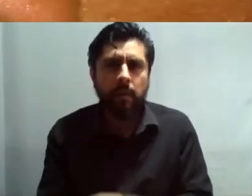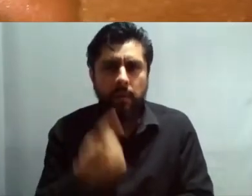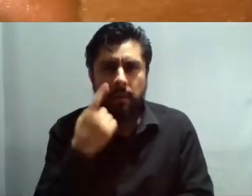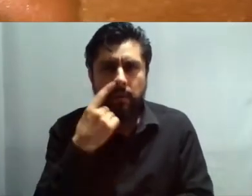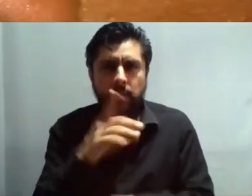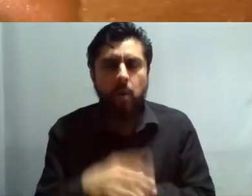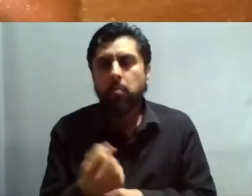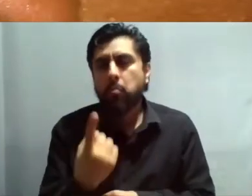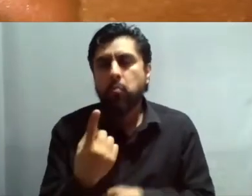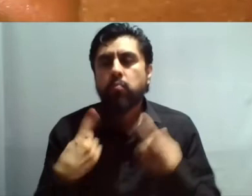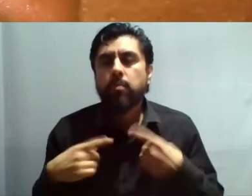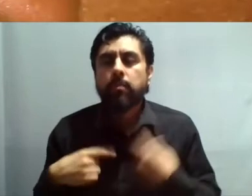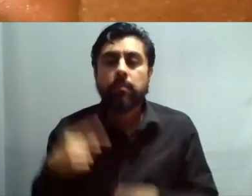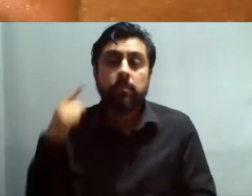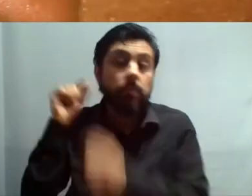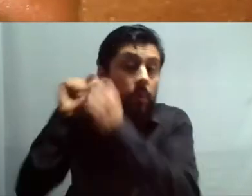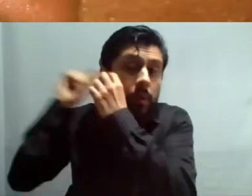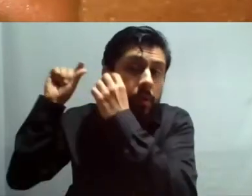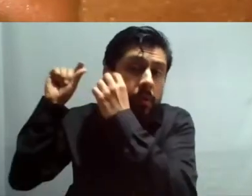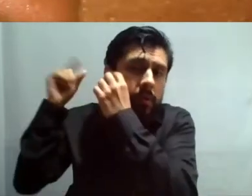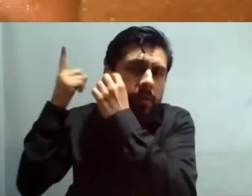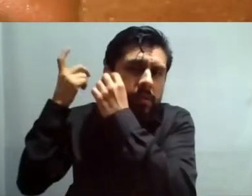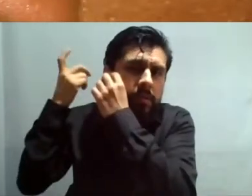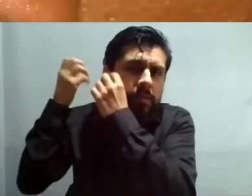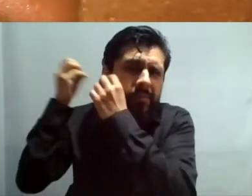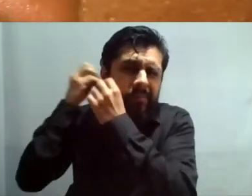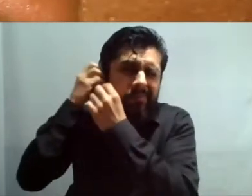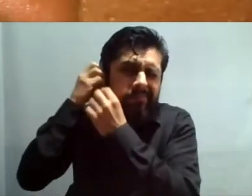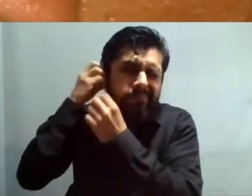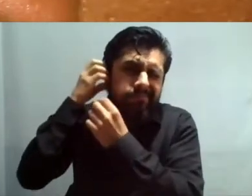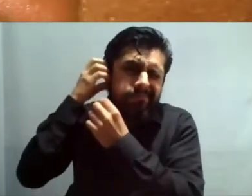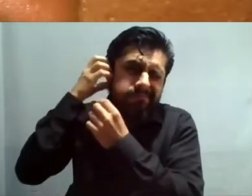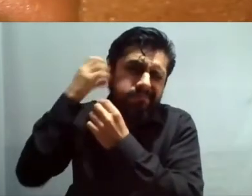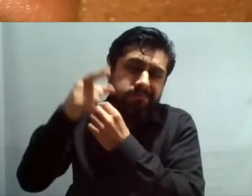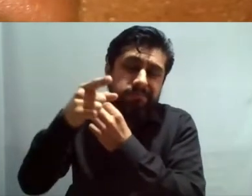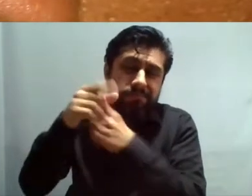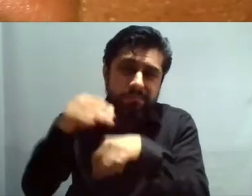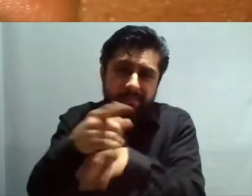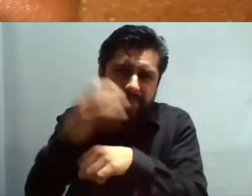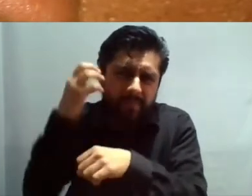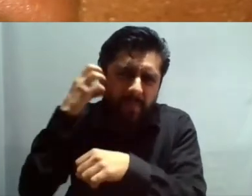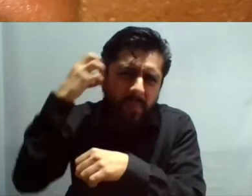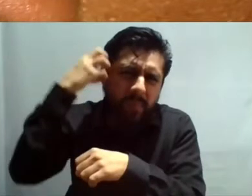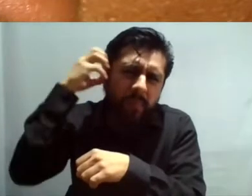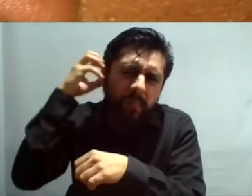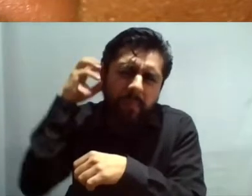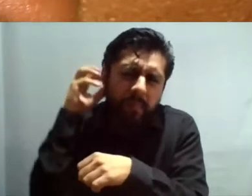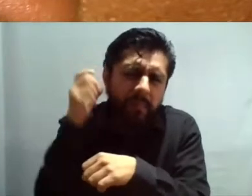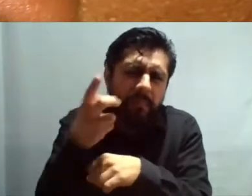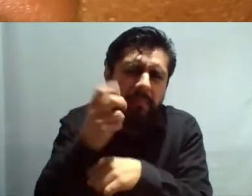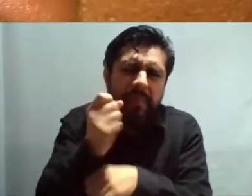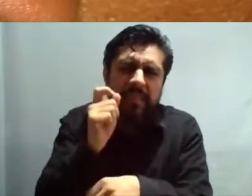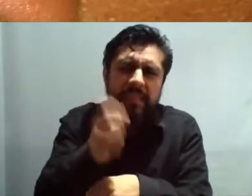persona que, bueno, se quemó la oreja, por eso se ve gruesa, se ve con ampollas, evidentemente un dolor muy intenso de esta